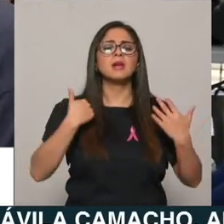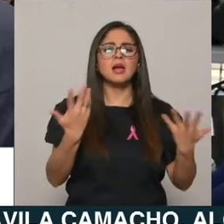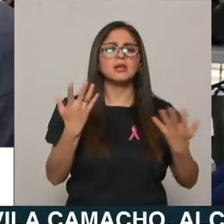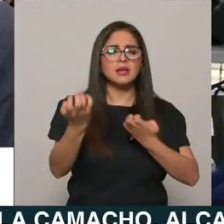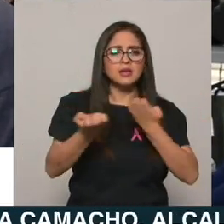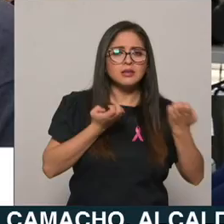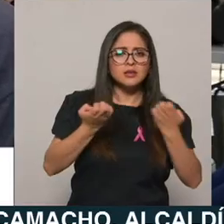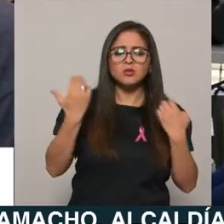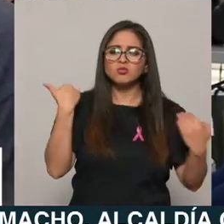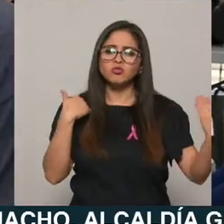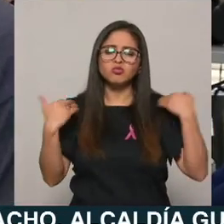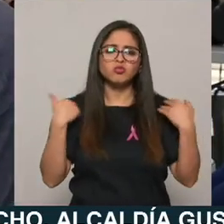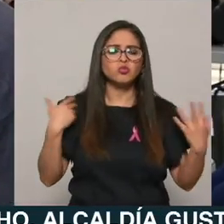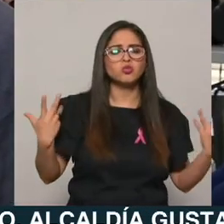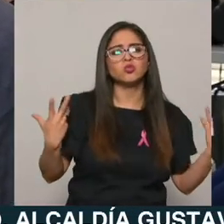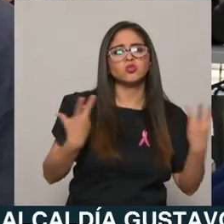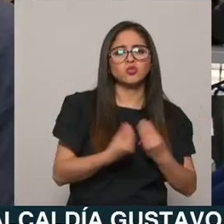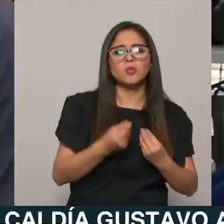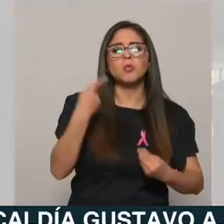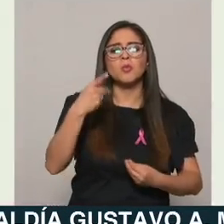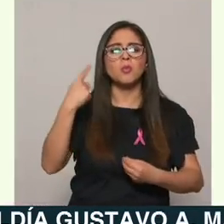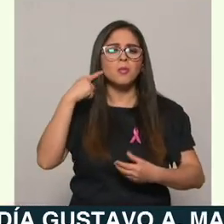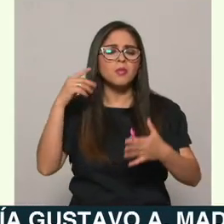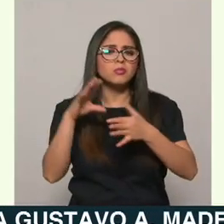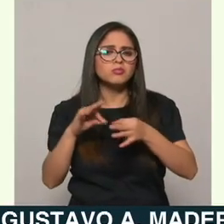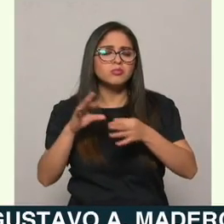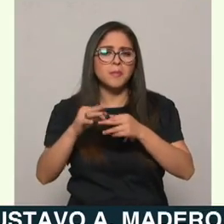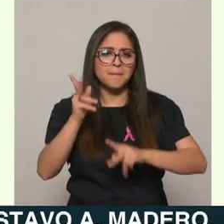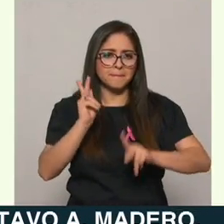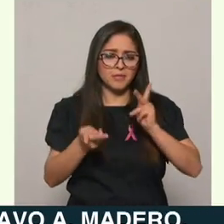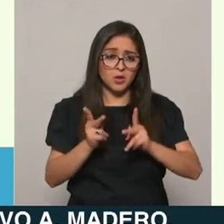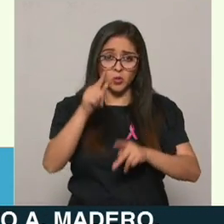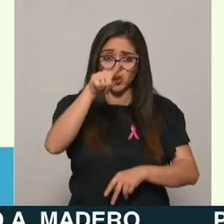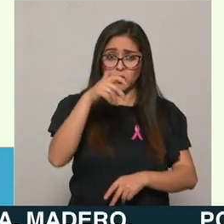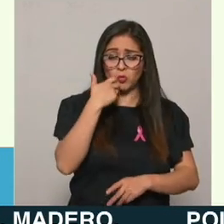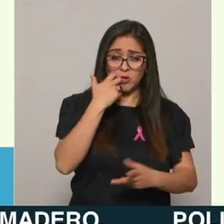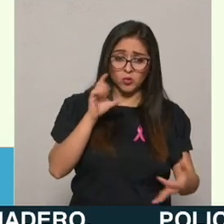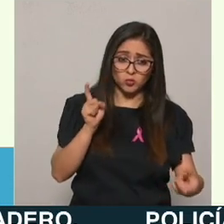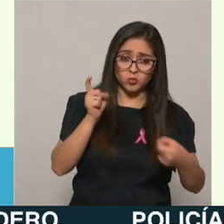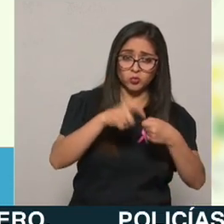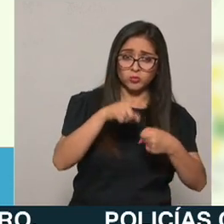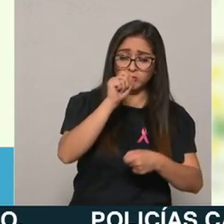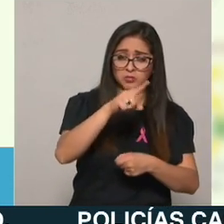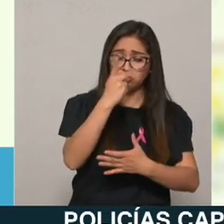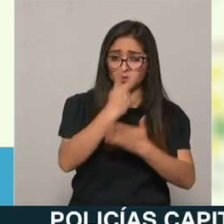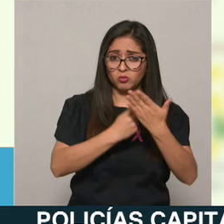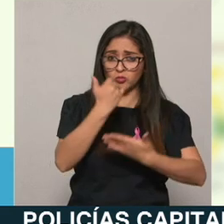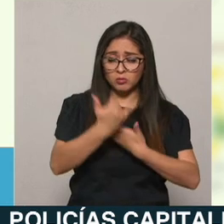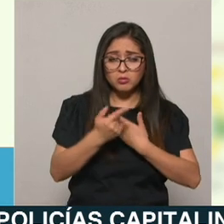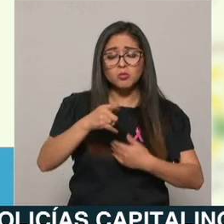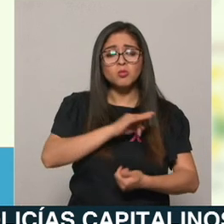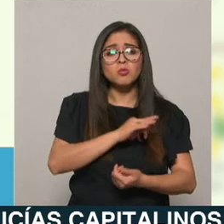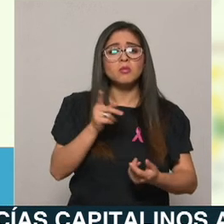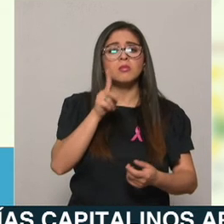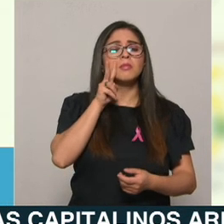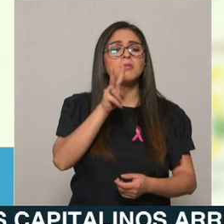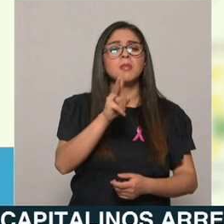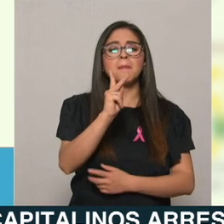ir en un paseo, ir conviviendo, porque aparte va uno platicando. Si usted quiere ser parte de este programa, puede visitar la